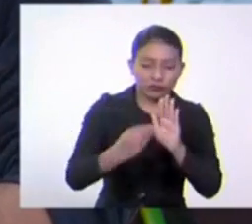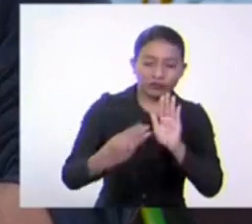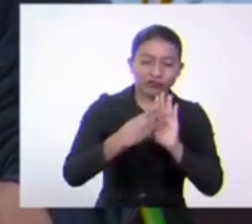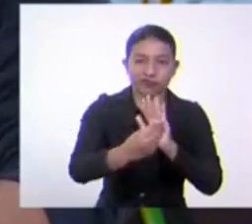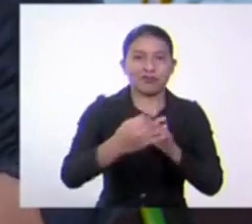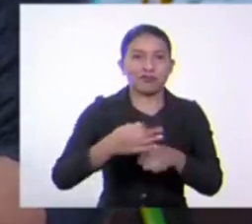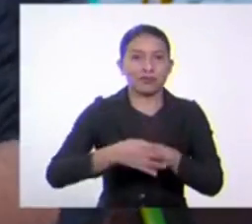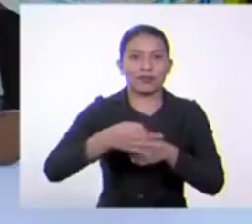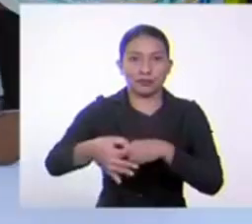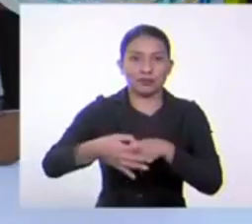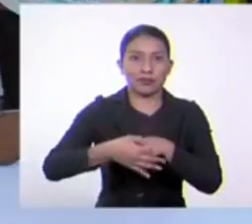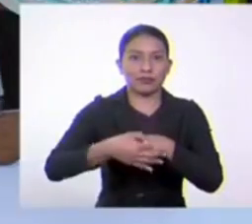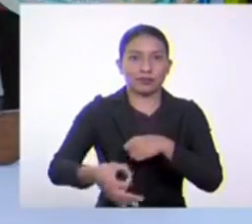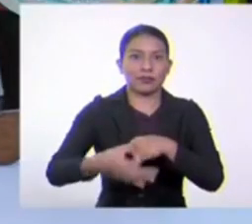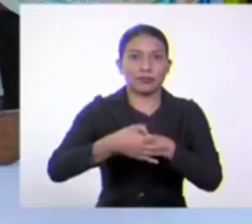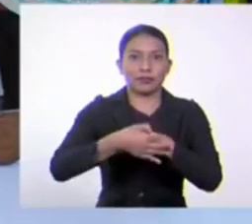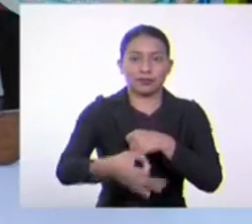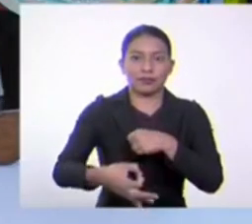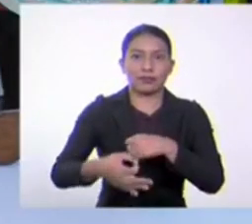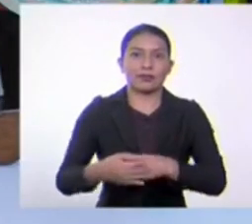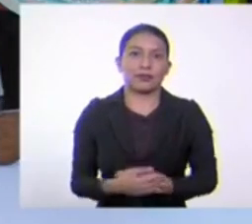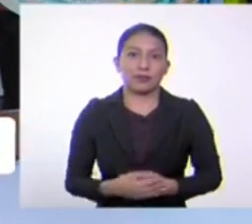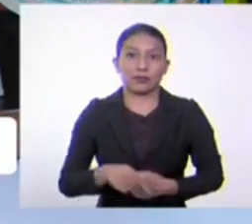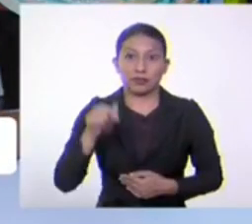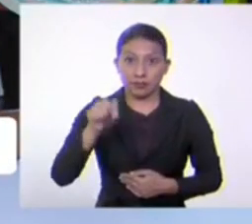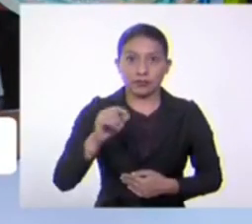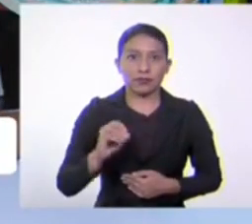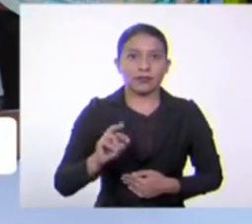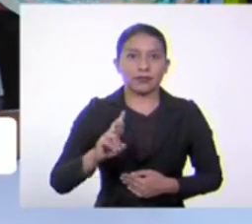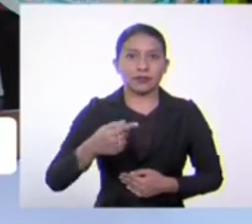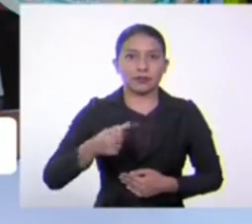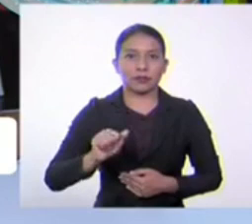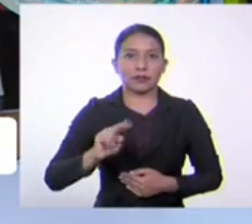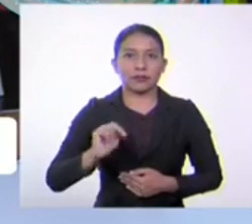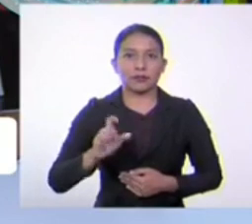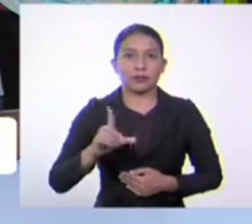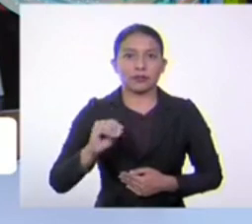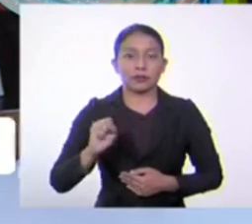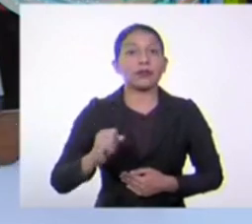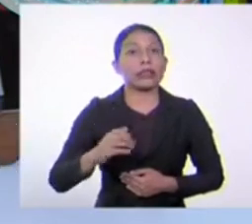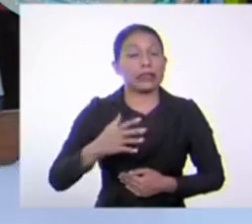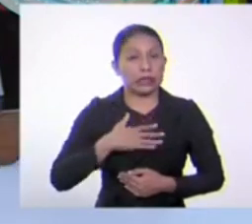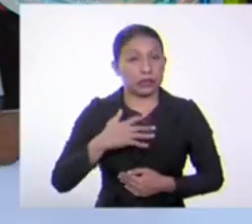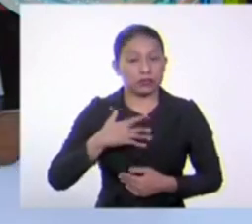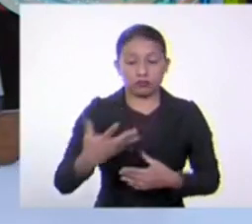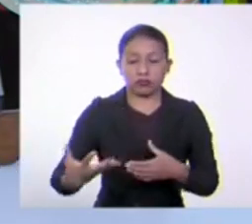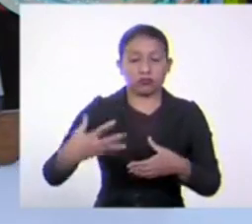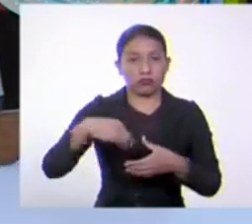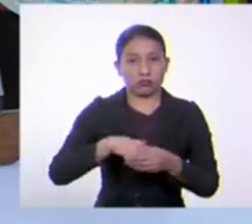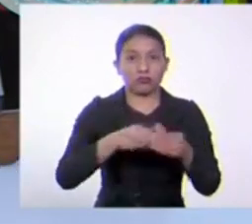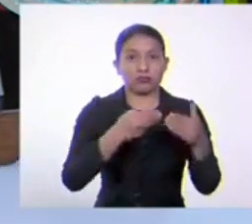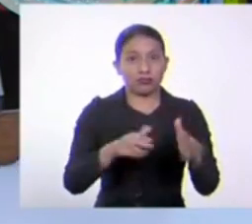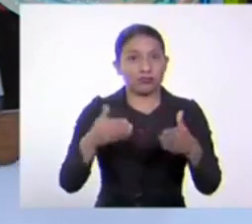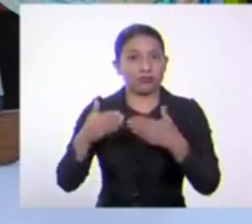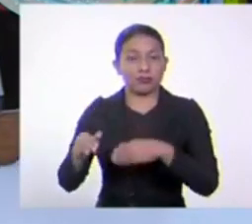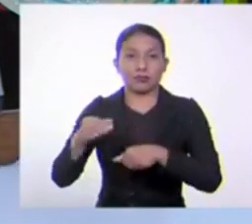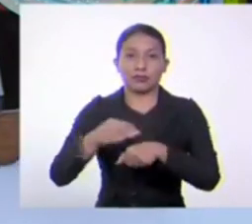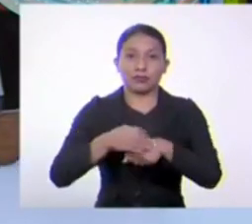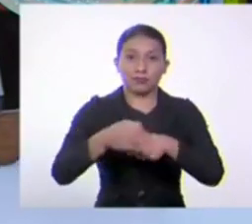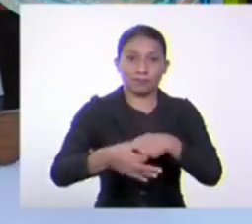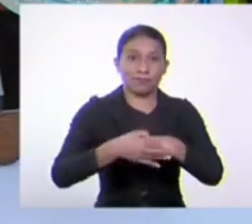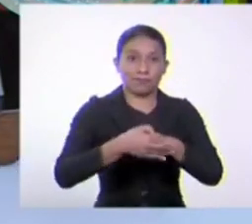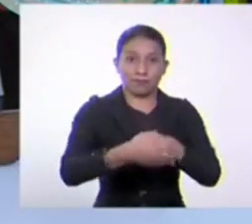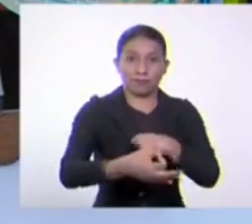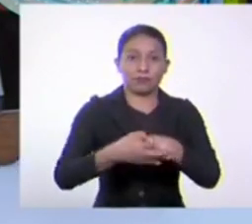celular. Entonces, estos organelos que contienen dentro de cada célula, tanto de